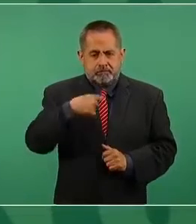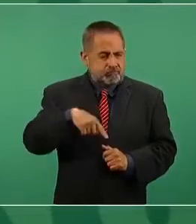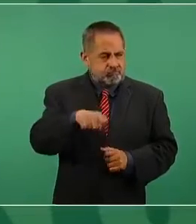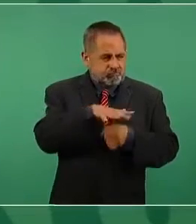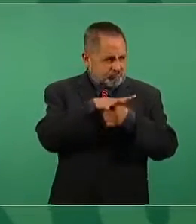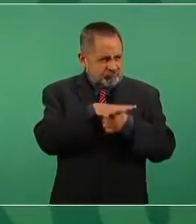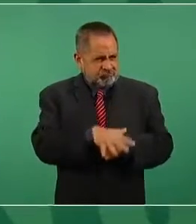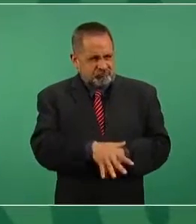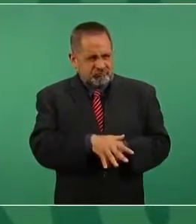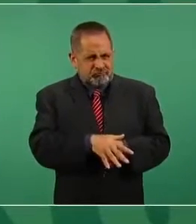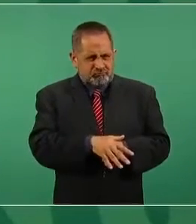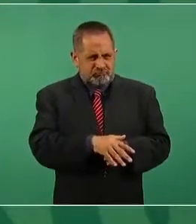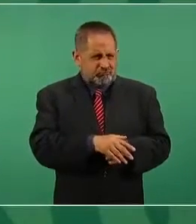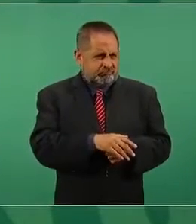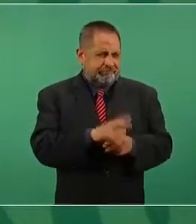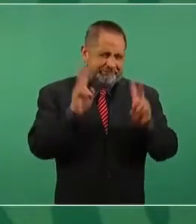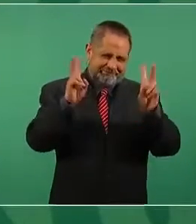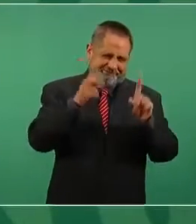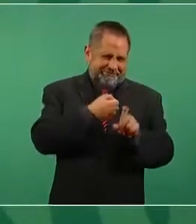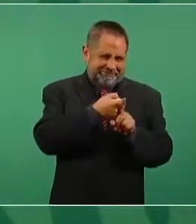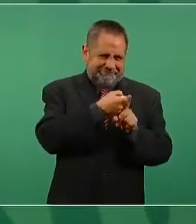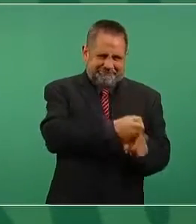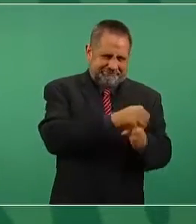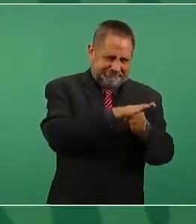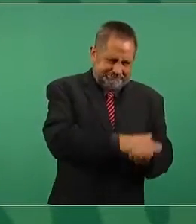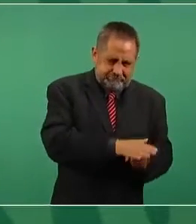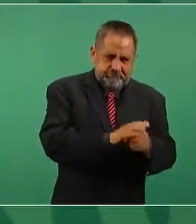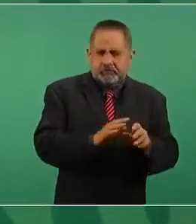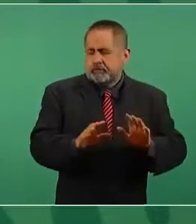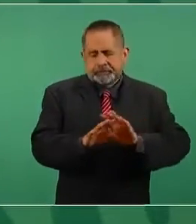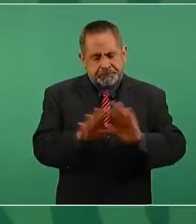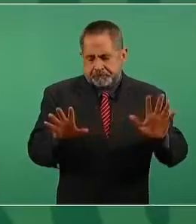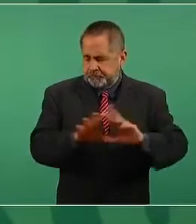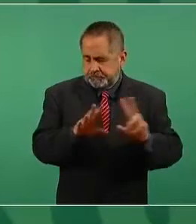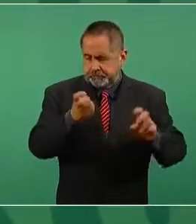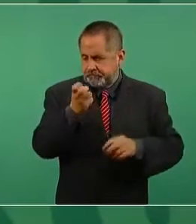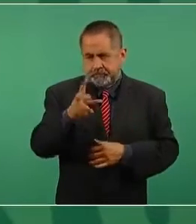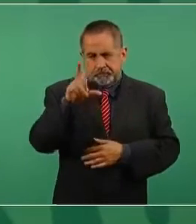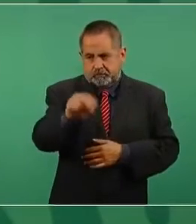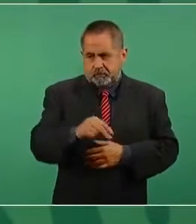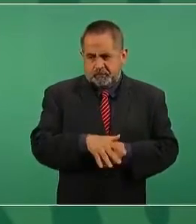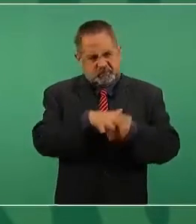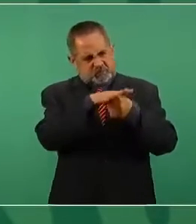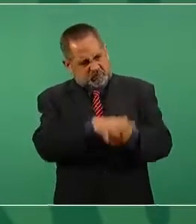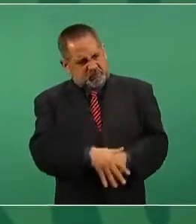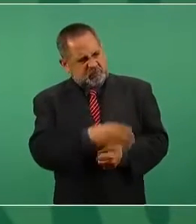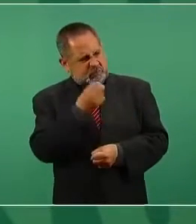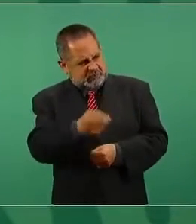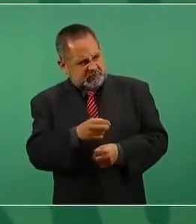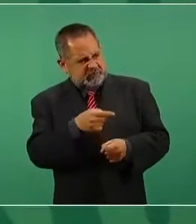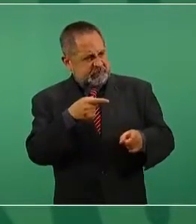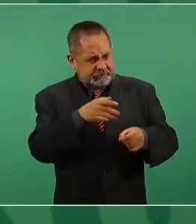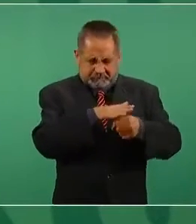hubiésemos convencido. No, por la fuerza nada.